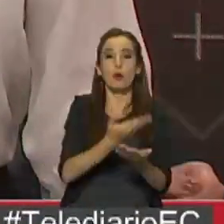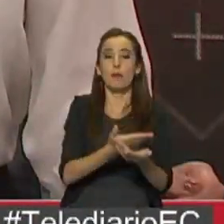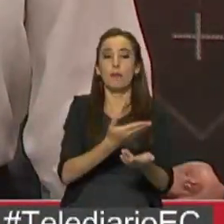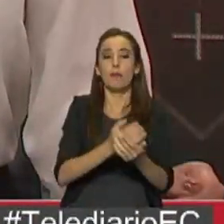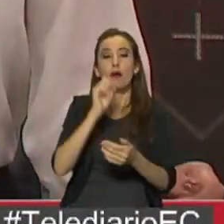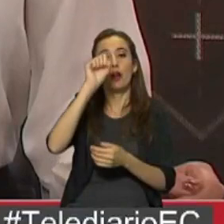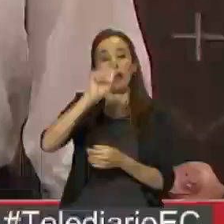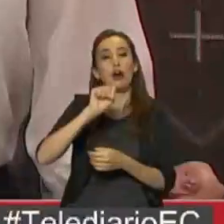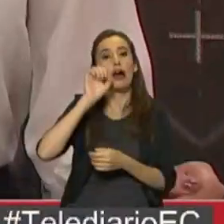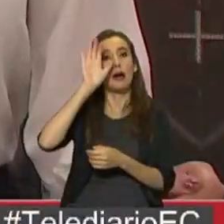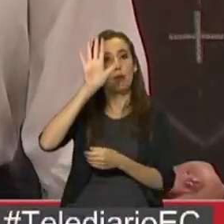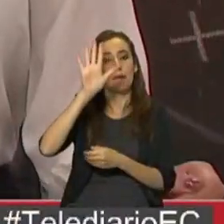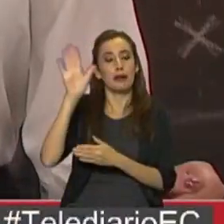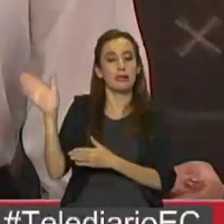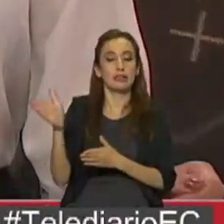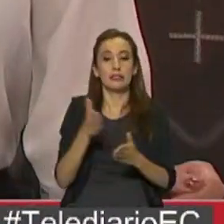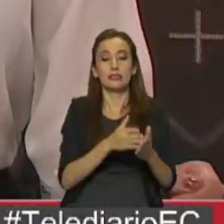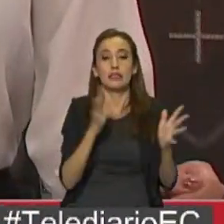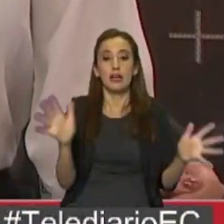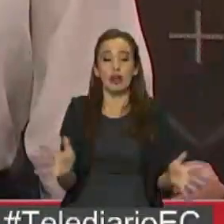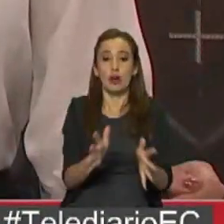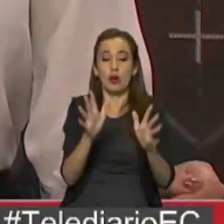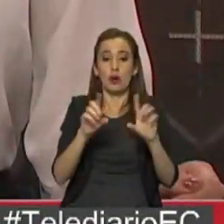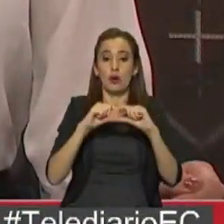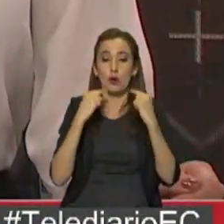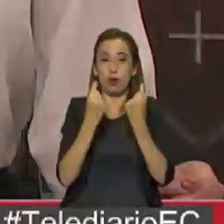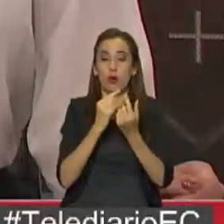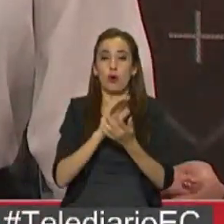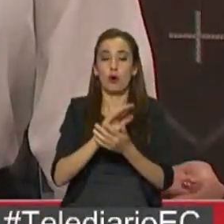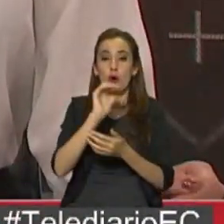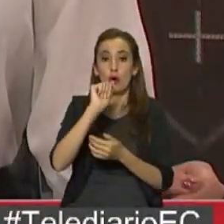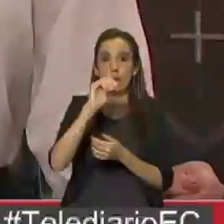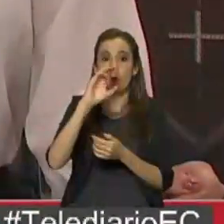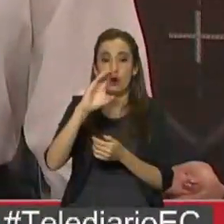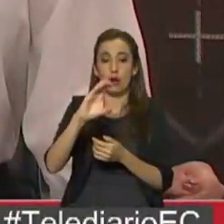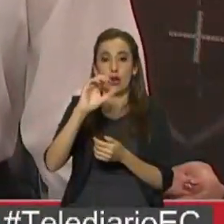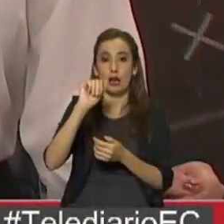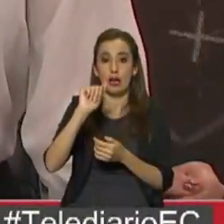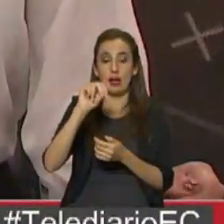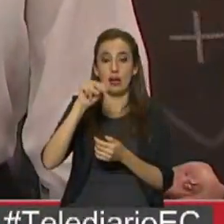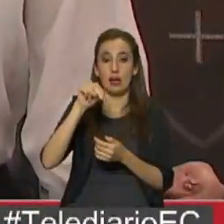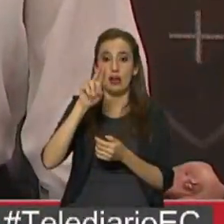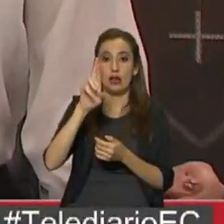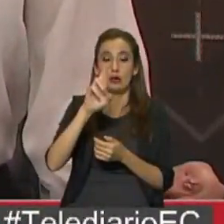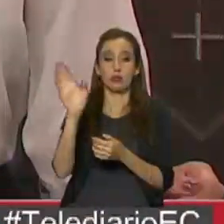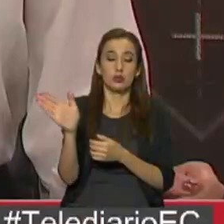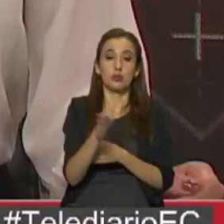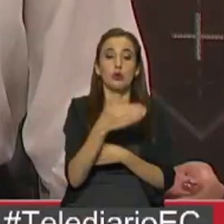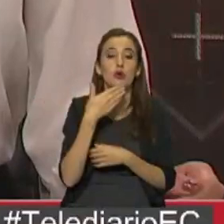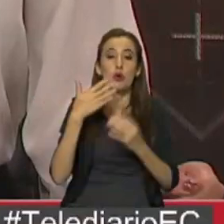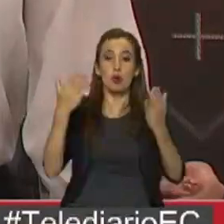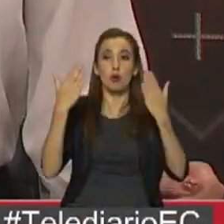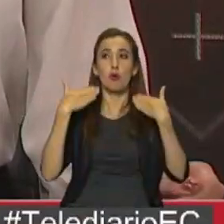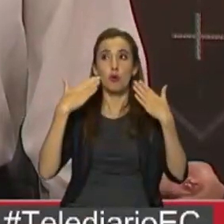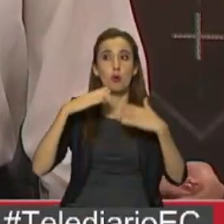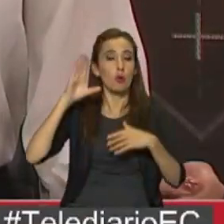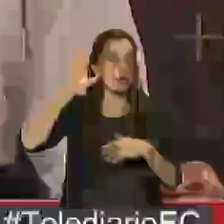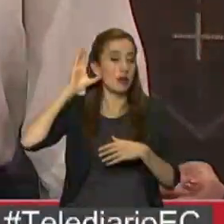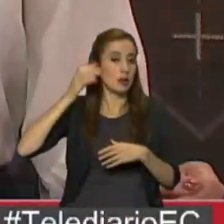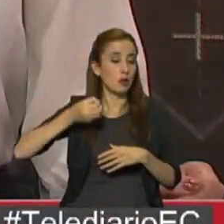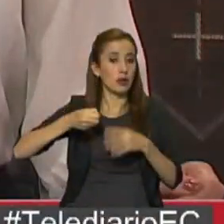cámaras a camaradas impulsado por acnur y la organización aldea unos cortometrajes que fueron rodados en guayaquil cuenca quitó y